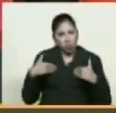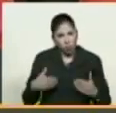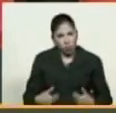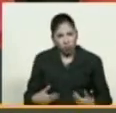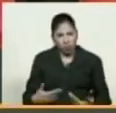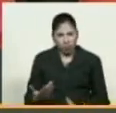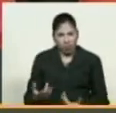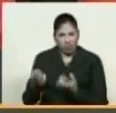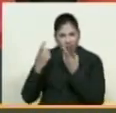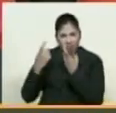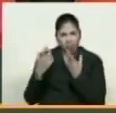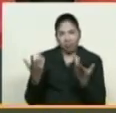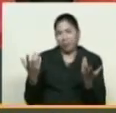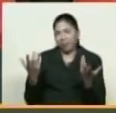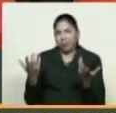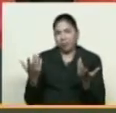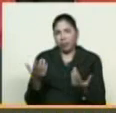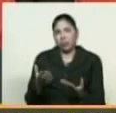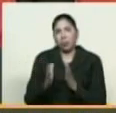nosotros no.